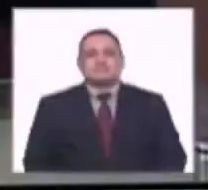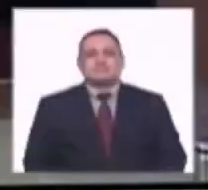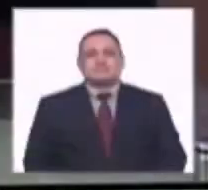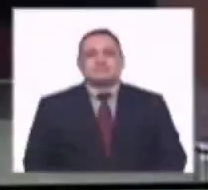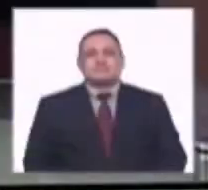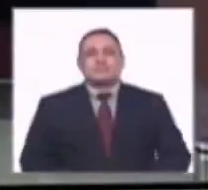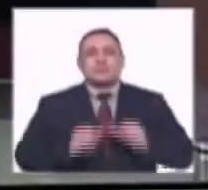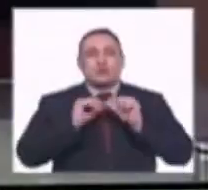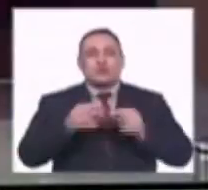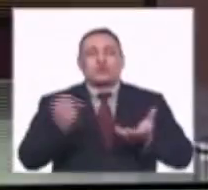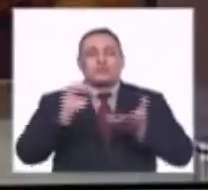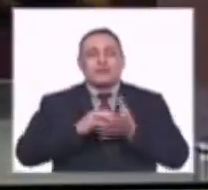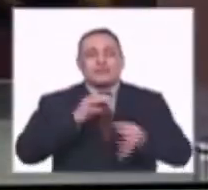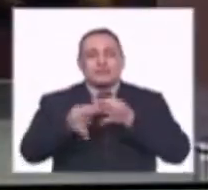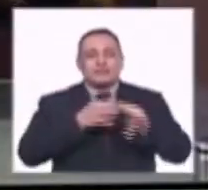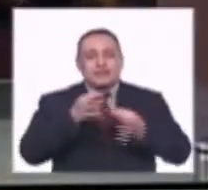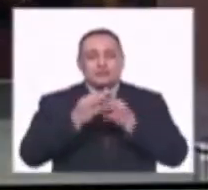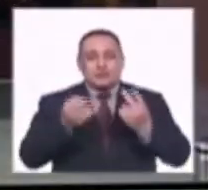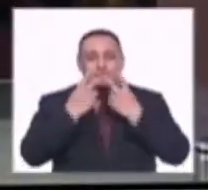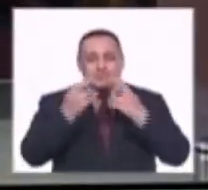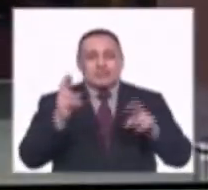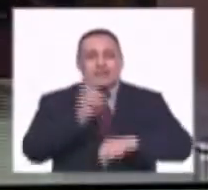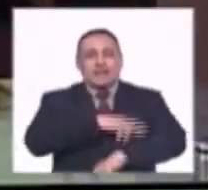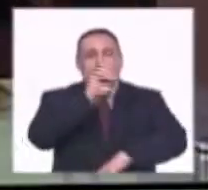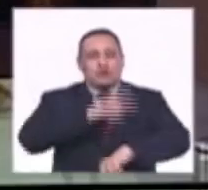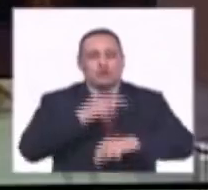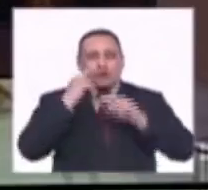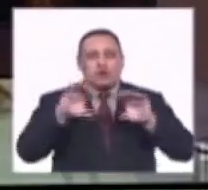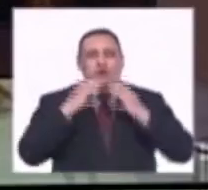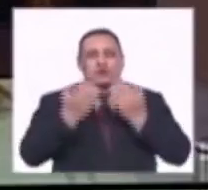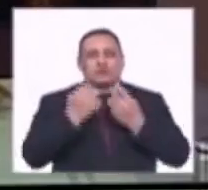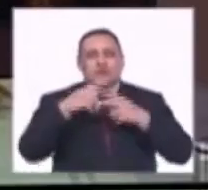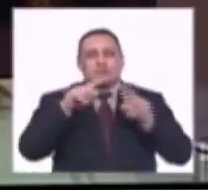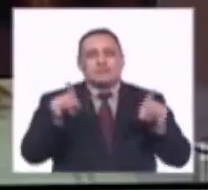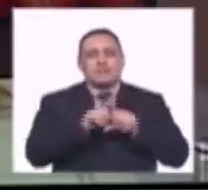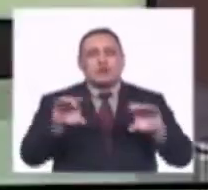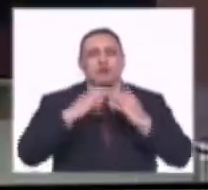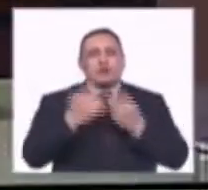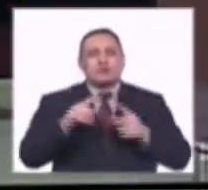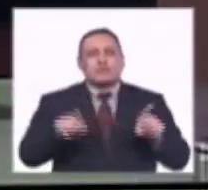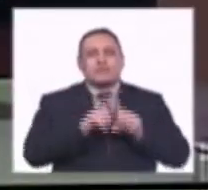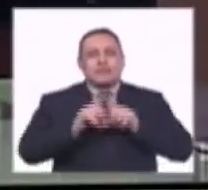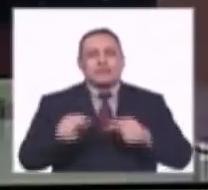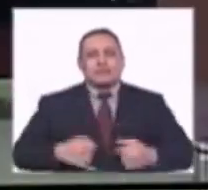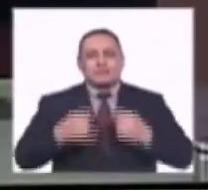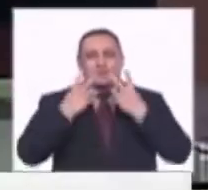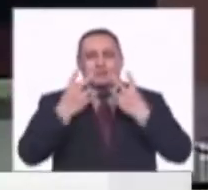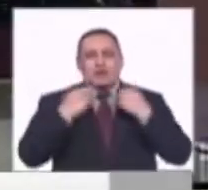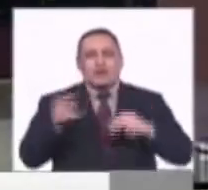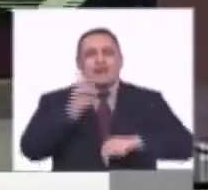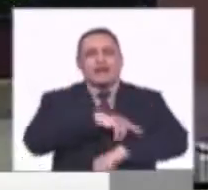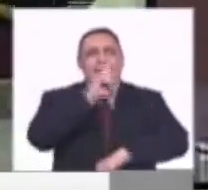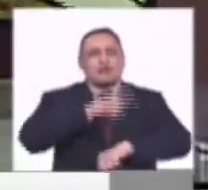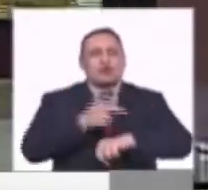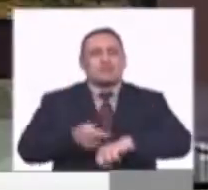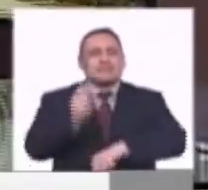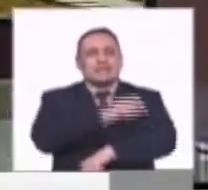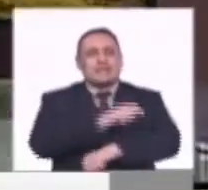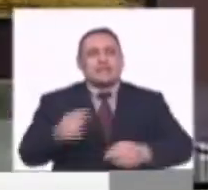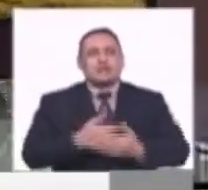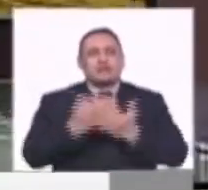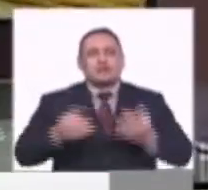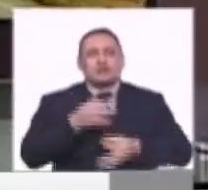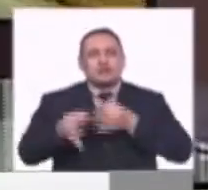Continuamos con información de Congreso en Regiones a través de Congreso TV Digital y Congreso Televisión y nos vamos hasta la región Tacna, donde